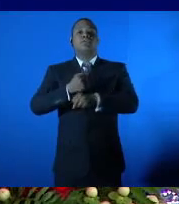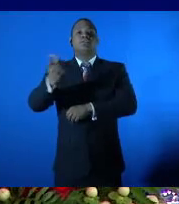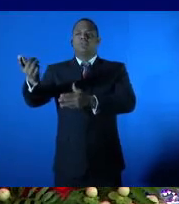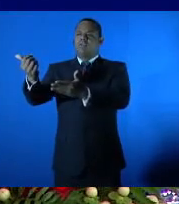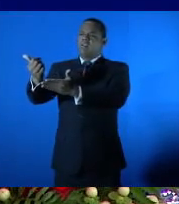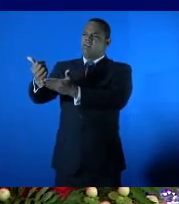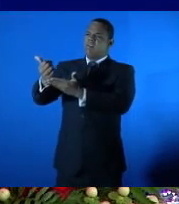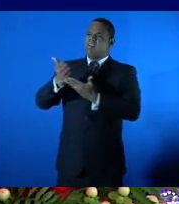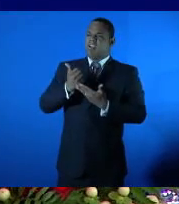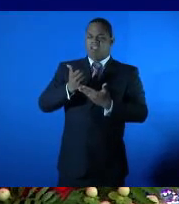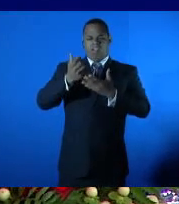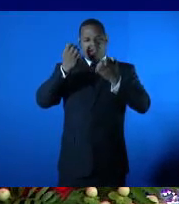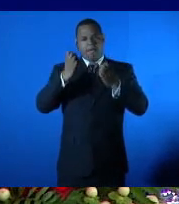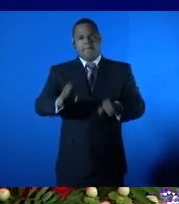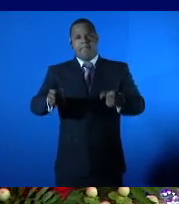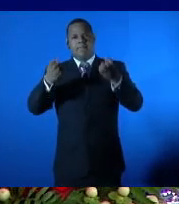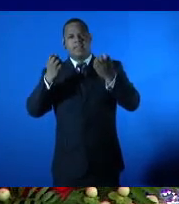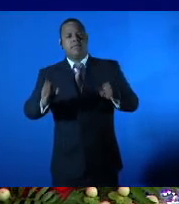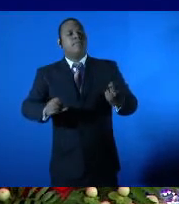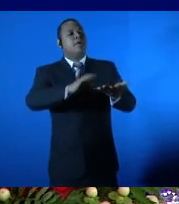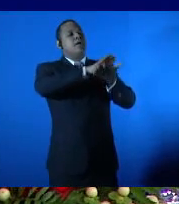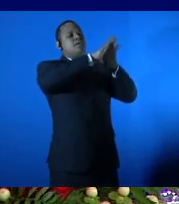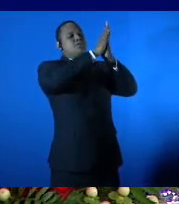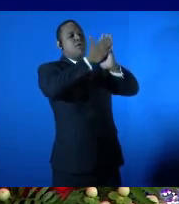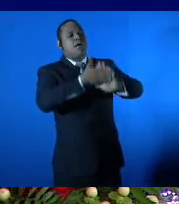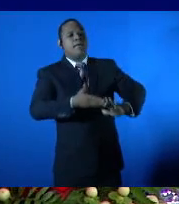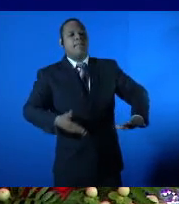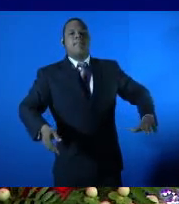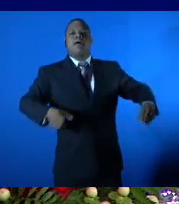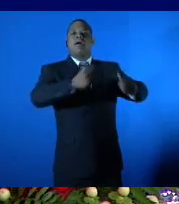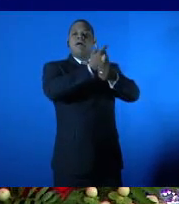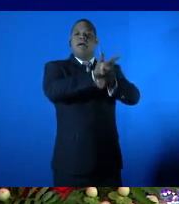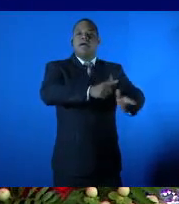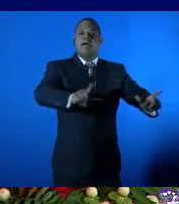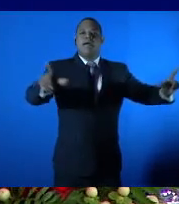países. Sabemos que